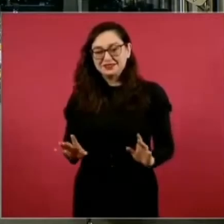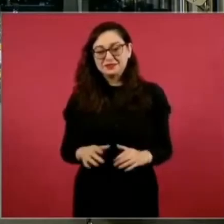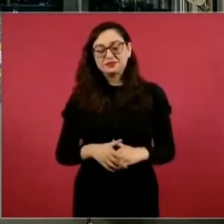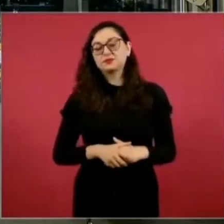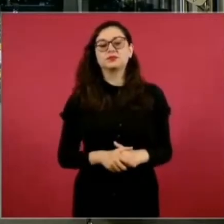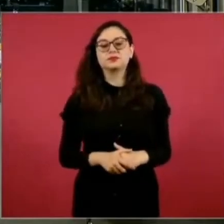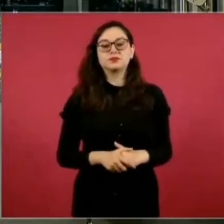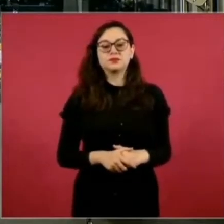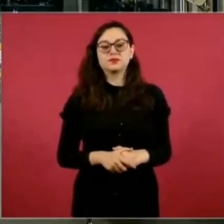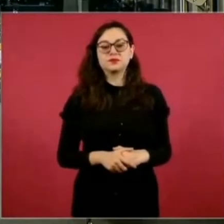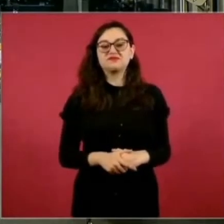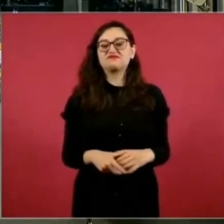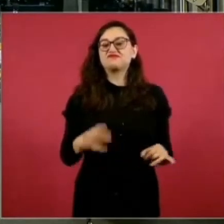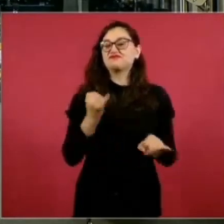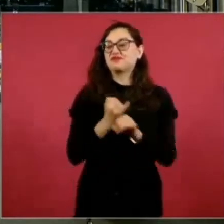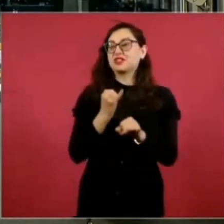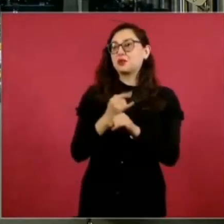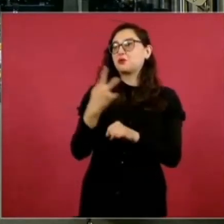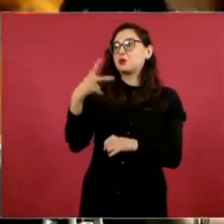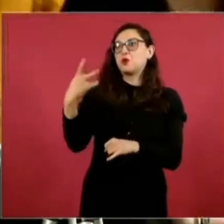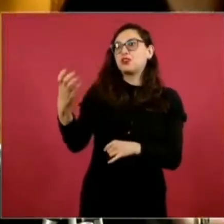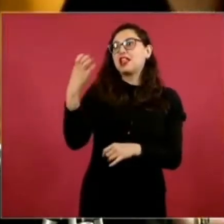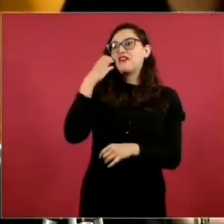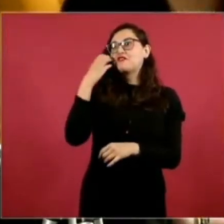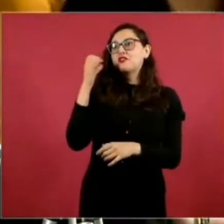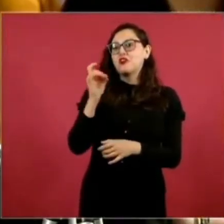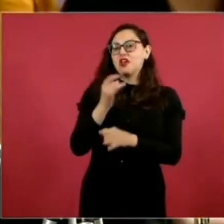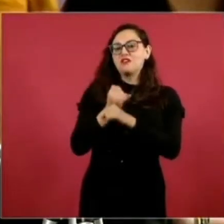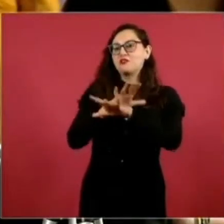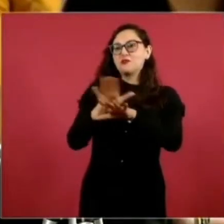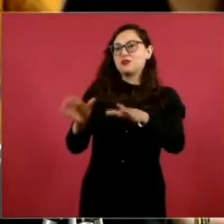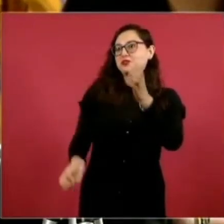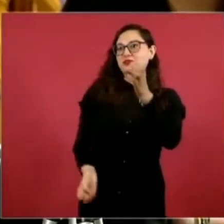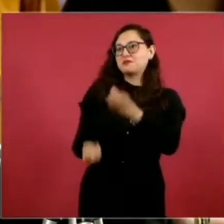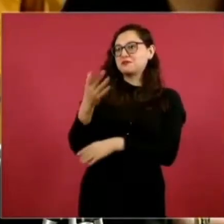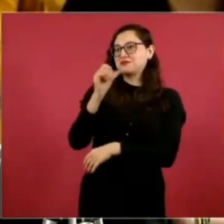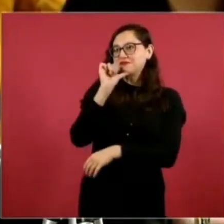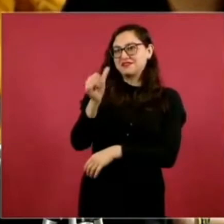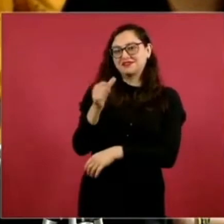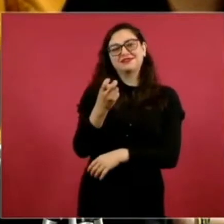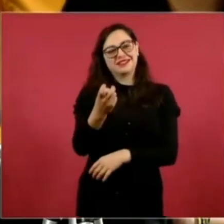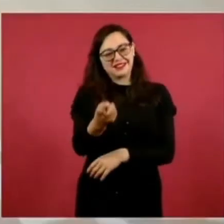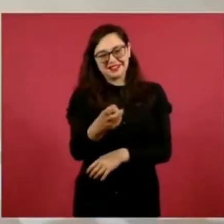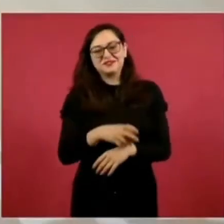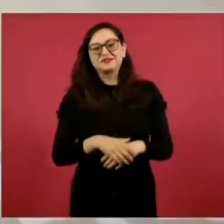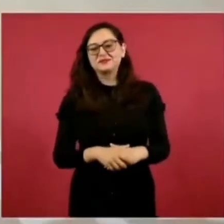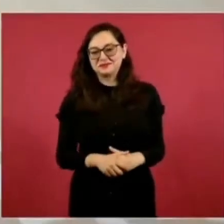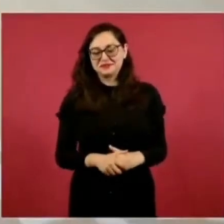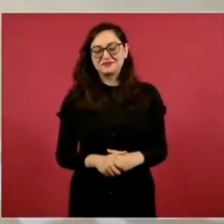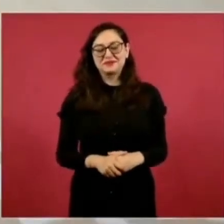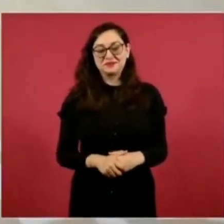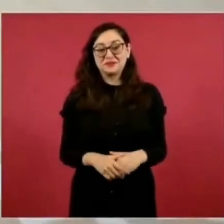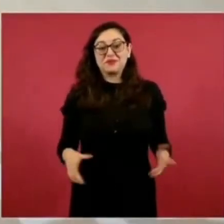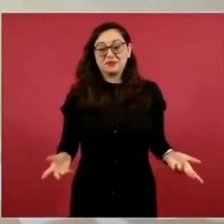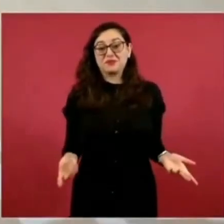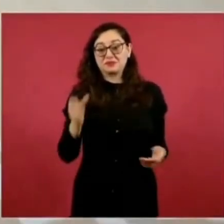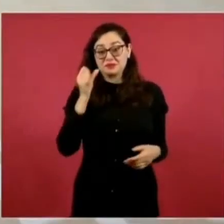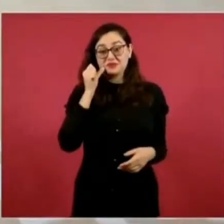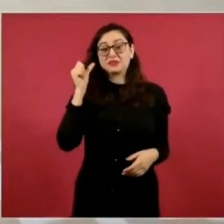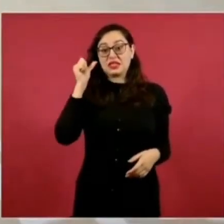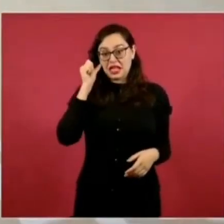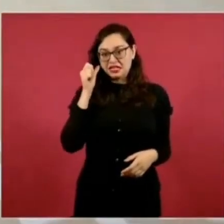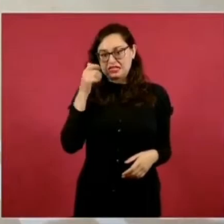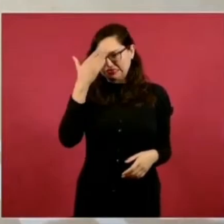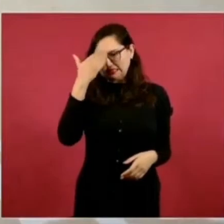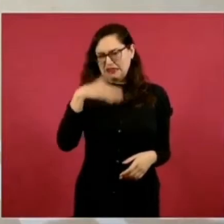algoritmo no le manda esa información no no no no y hay que tener cuidado también ayer hablaban de eso de los famosos